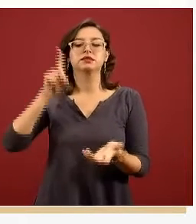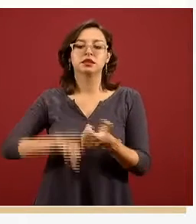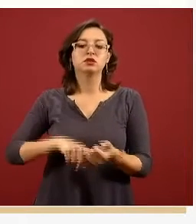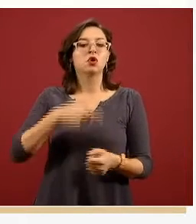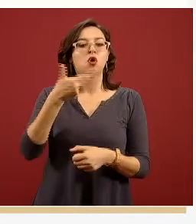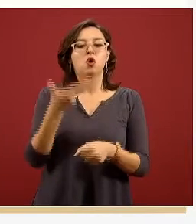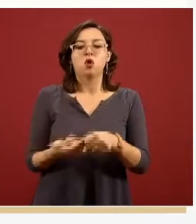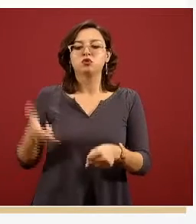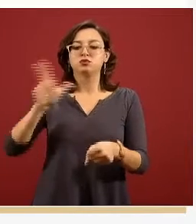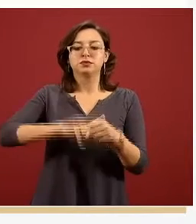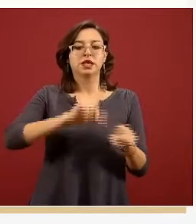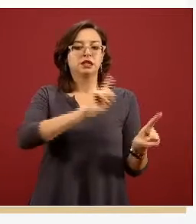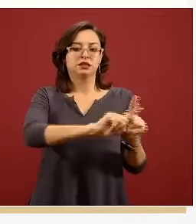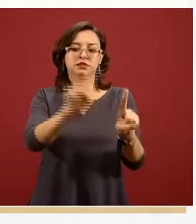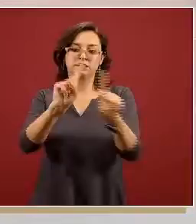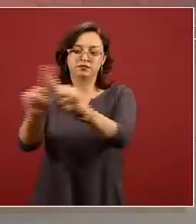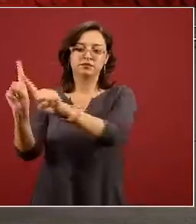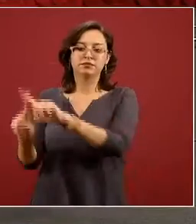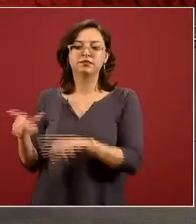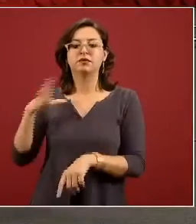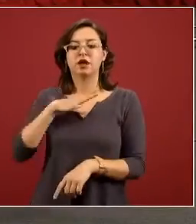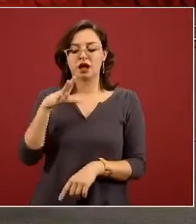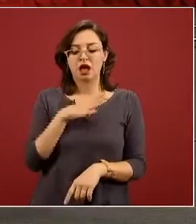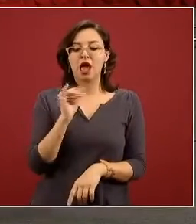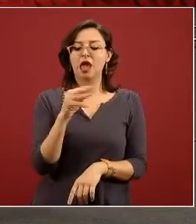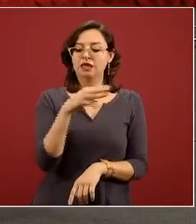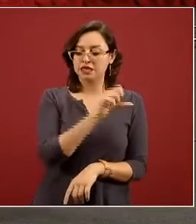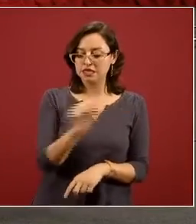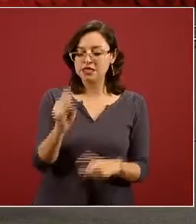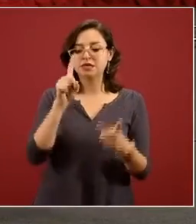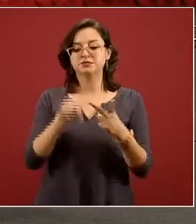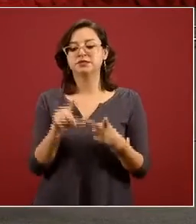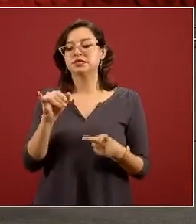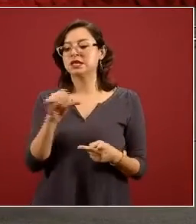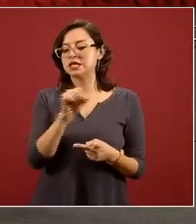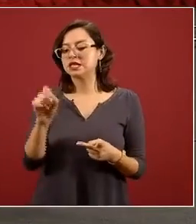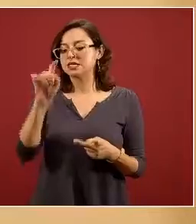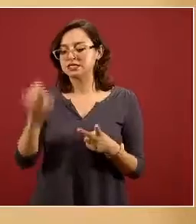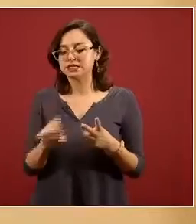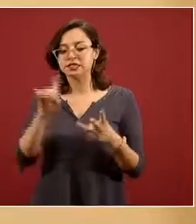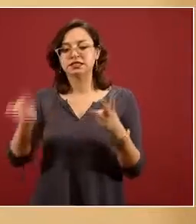hospitales que han reportado: el IMSS, el ISSSTE, los hospitales de la